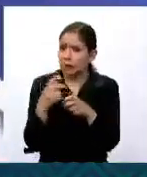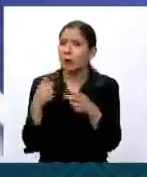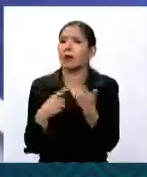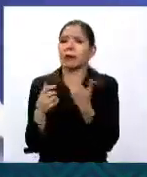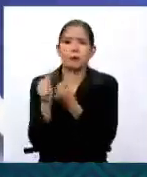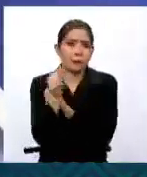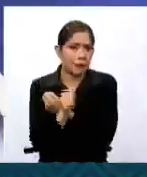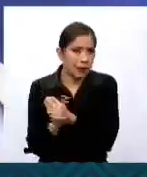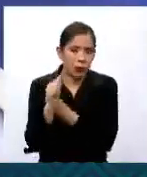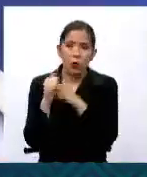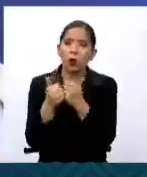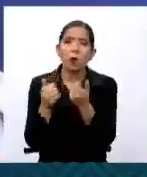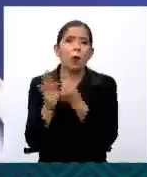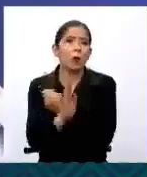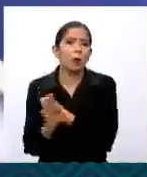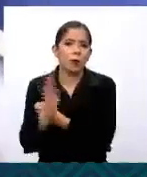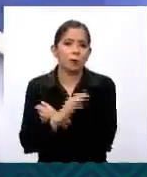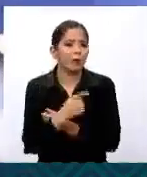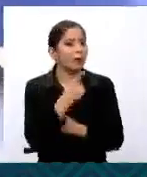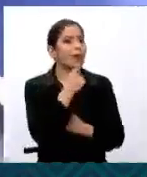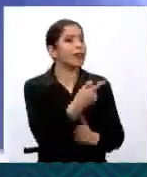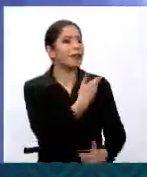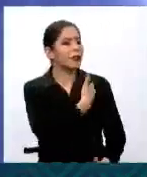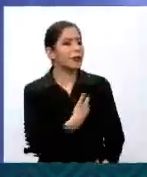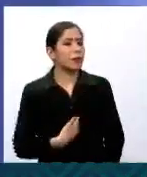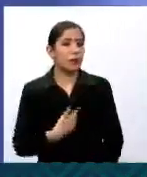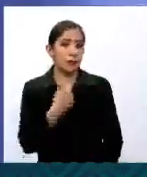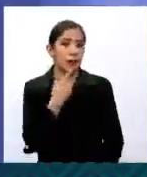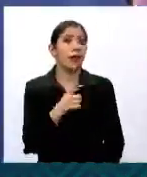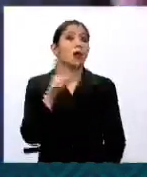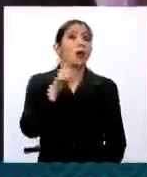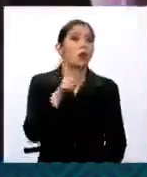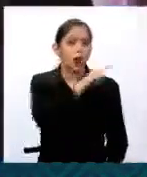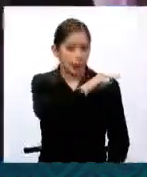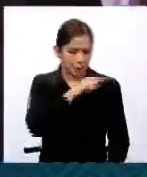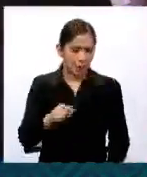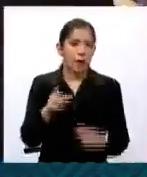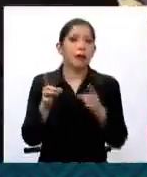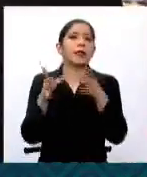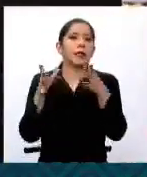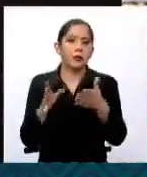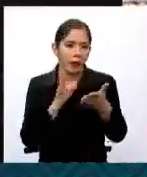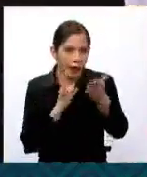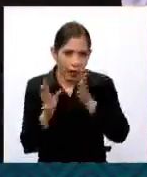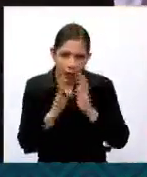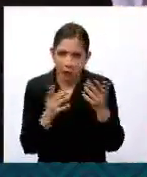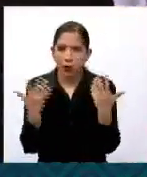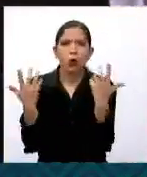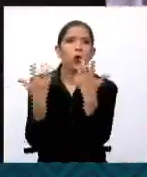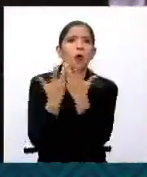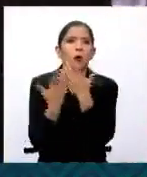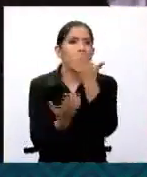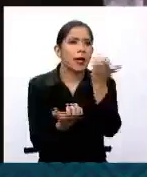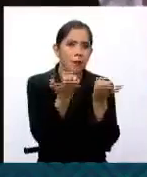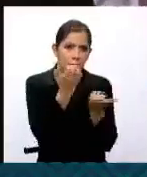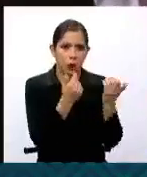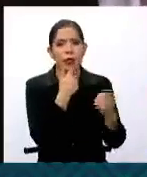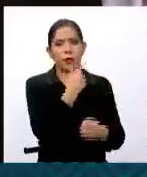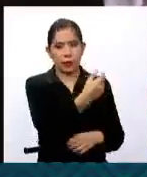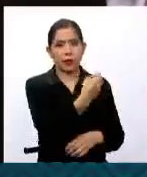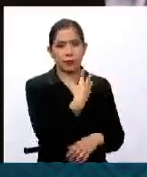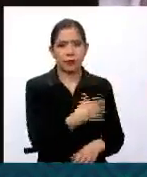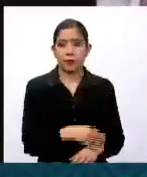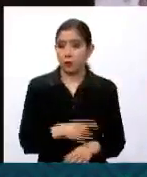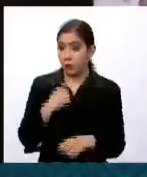el puente y todo. ¿Qué es lo que le dijo? Que el día lunes va a venir su director y que va a venir a evaluar. ¿Que